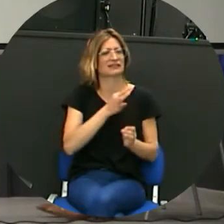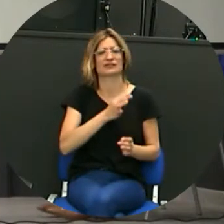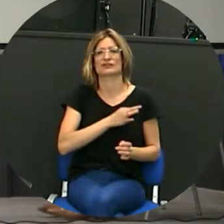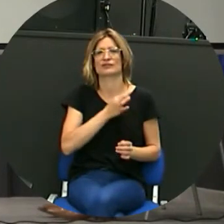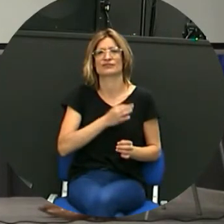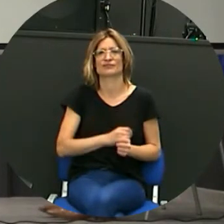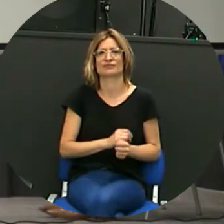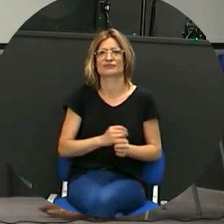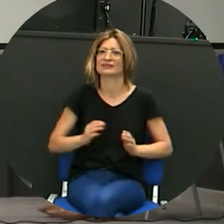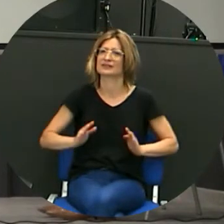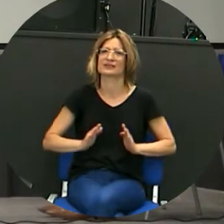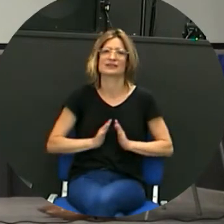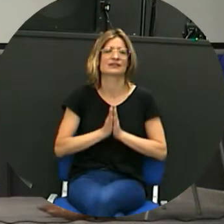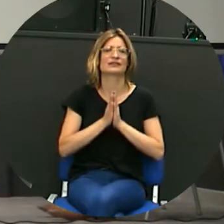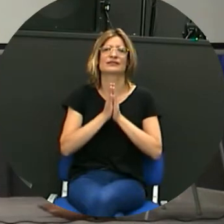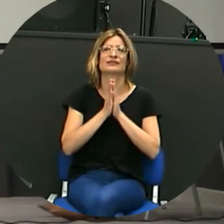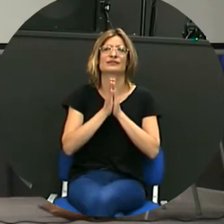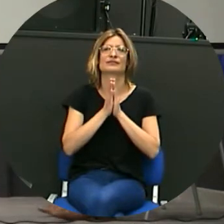Eres santo.